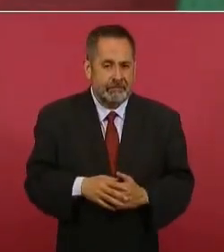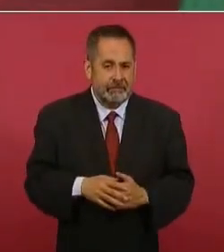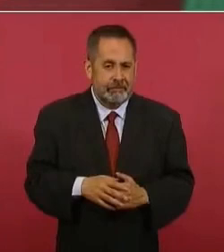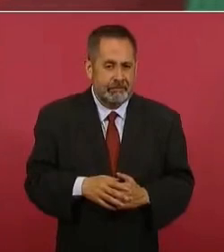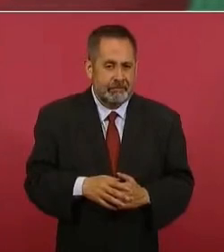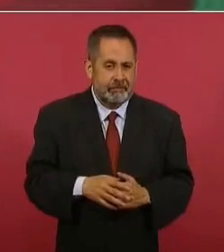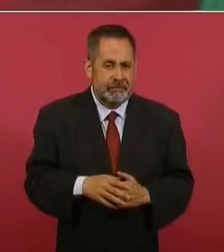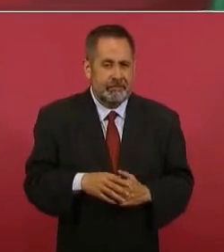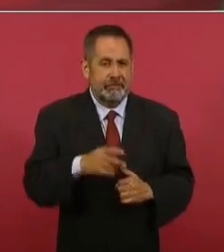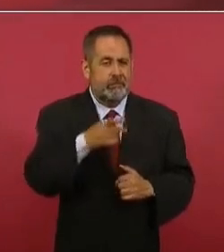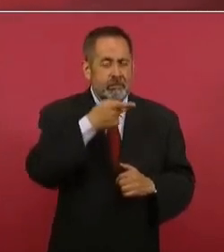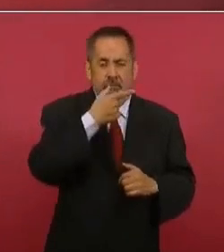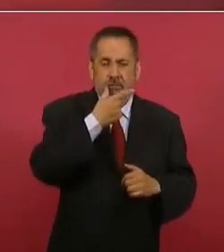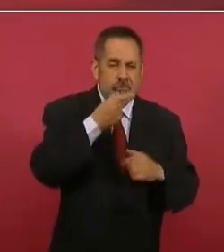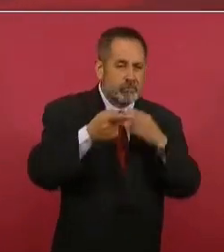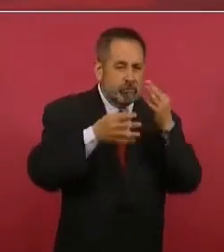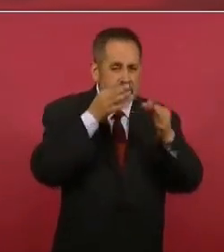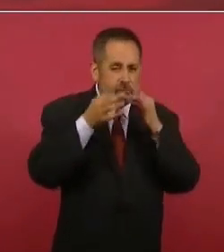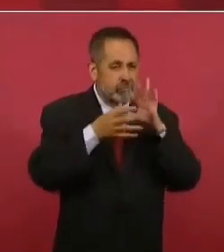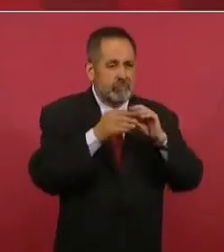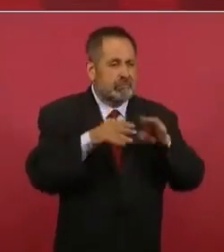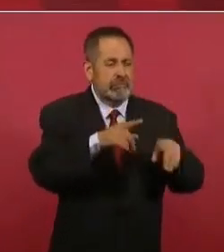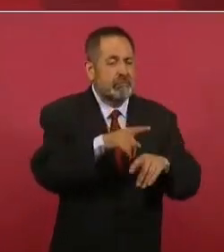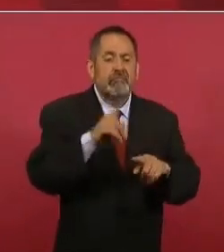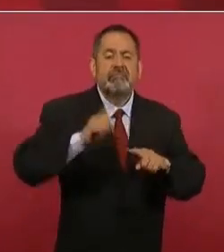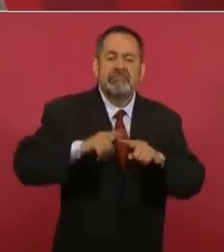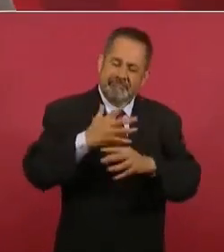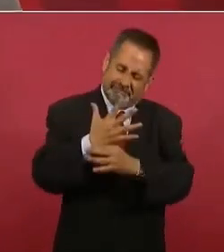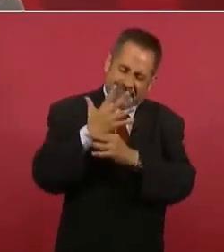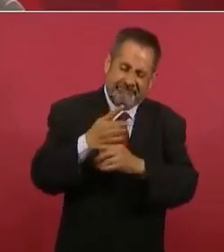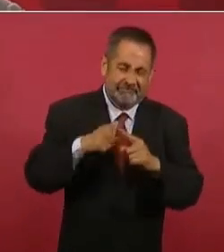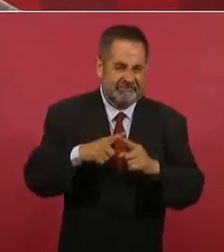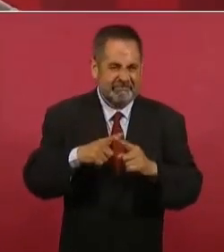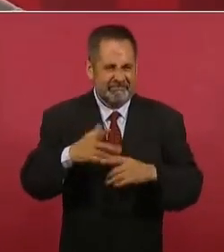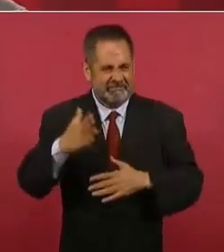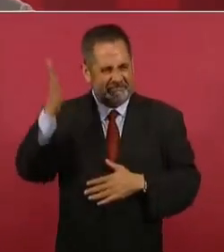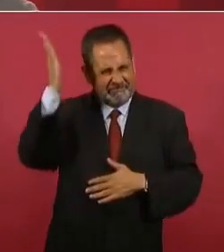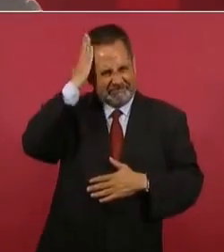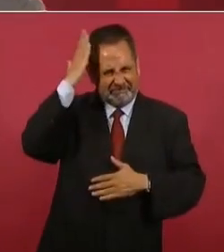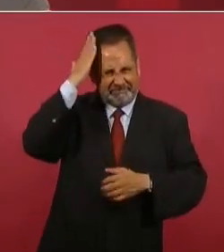un comentarista de radio, de televisión, no, lo dijo